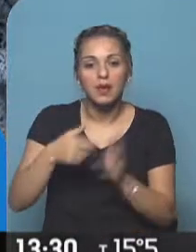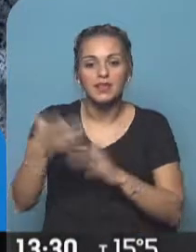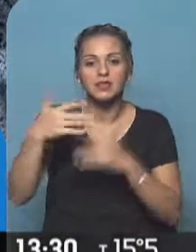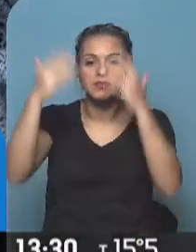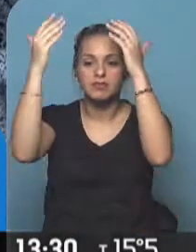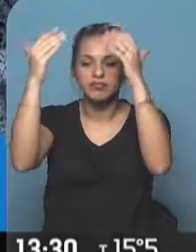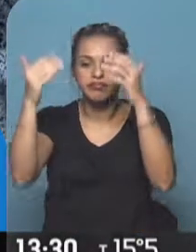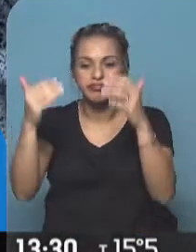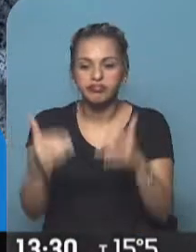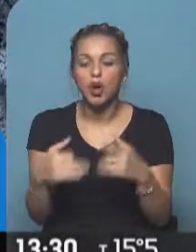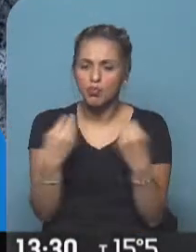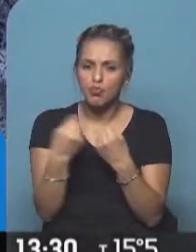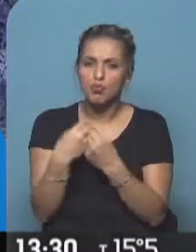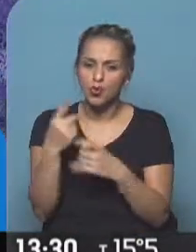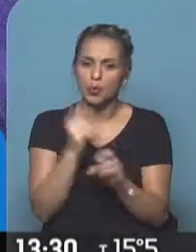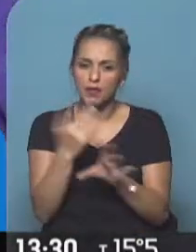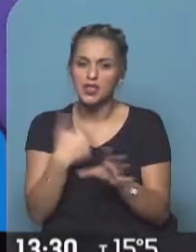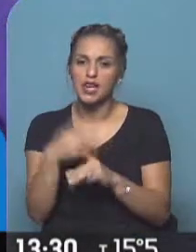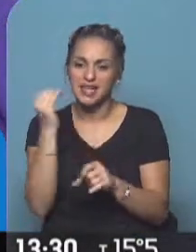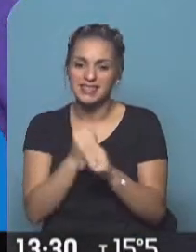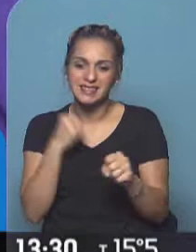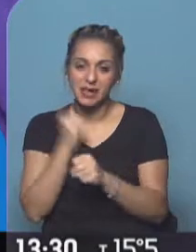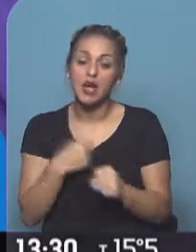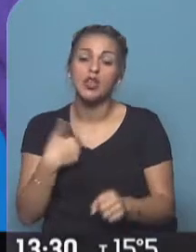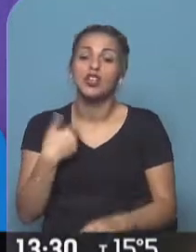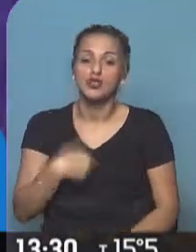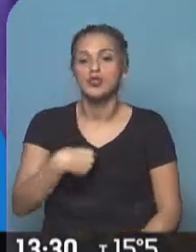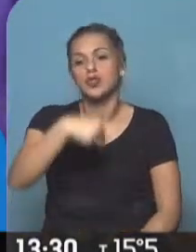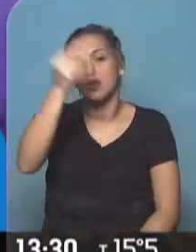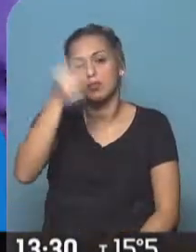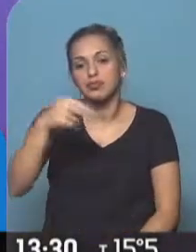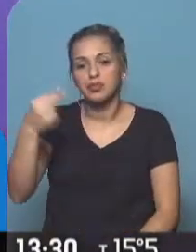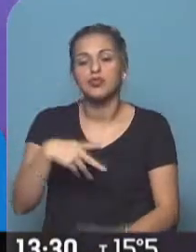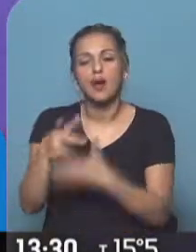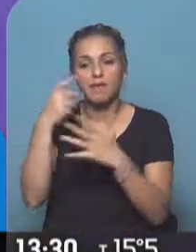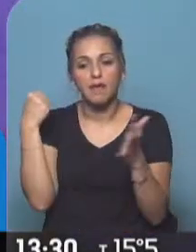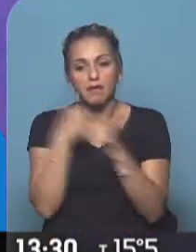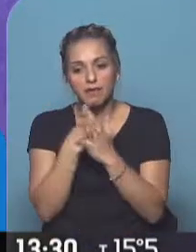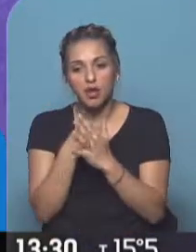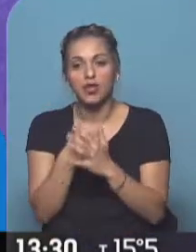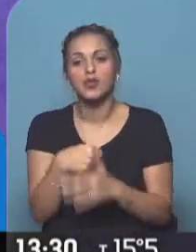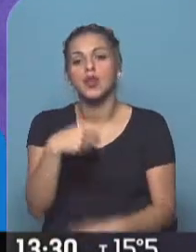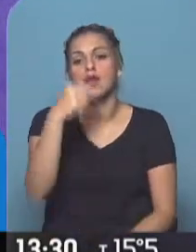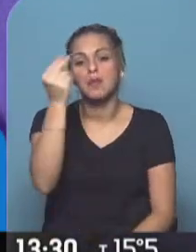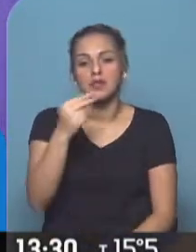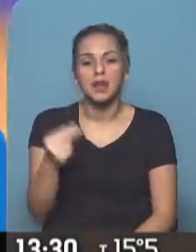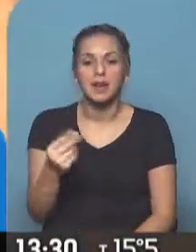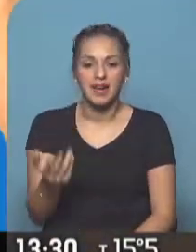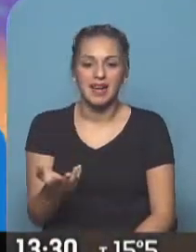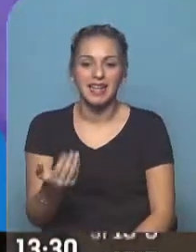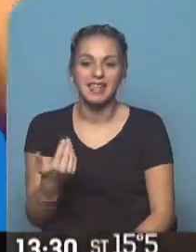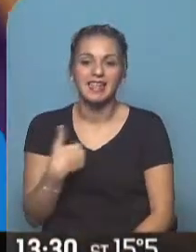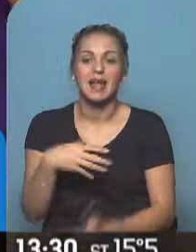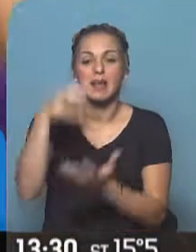a haber varios artistas trabajando en vivo y yo voy a ser uno de ellos. Voy a estar en la parte del fondo y vamos a estar con el Bondi Gallery, que es mi